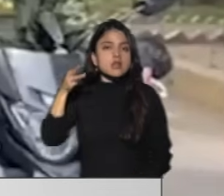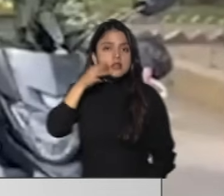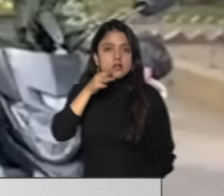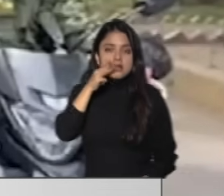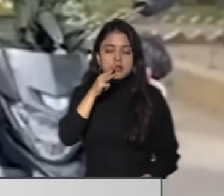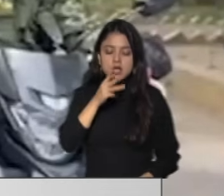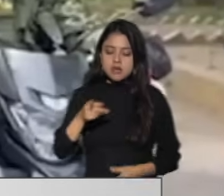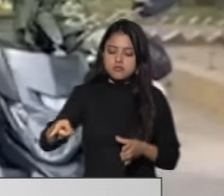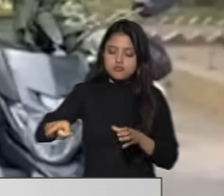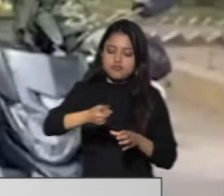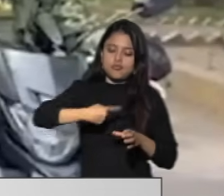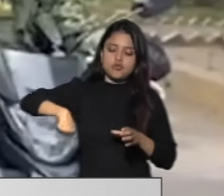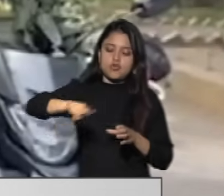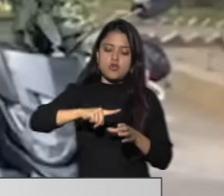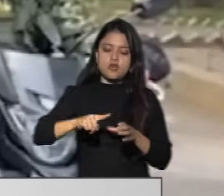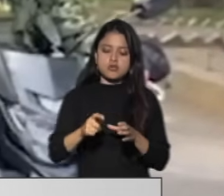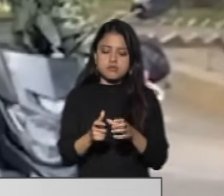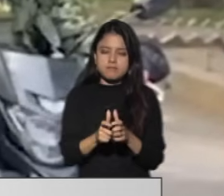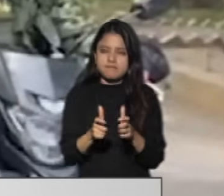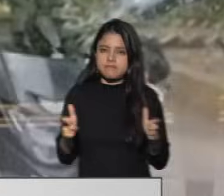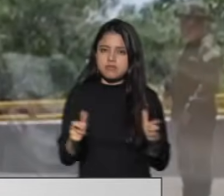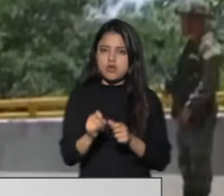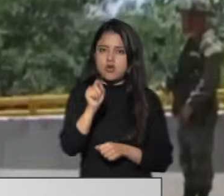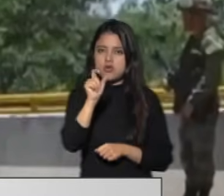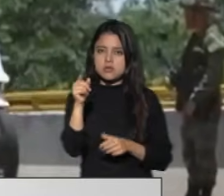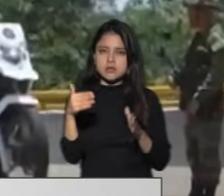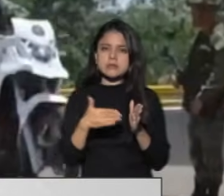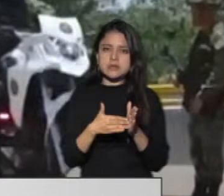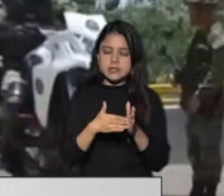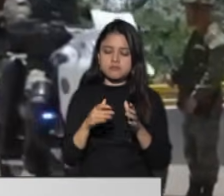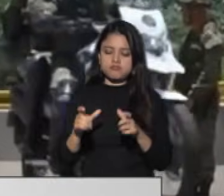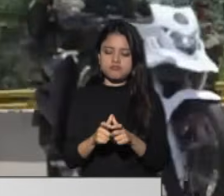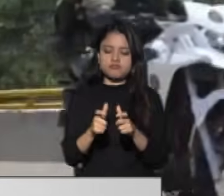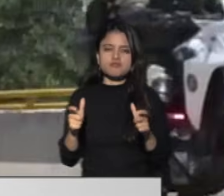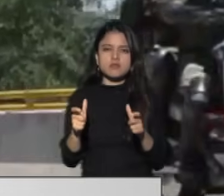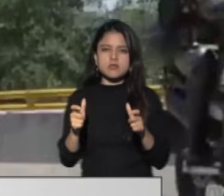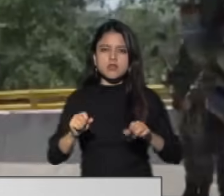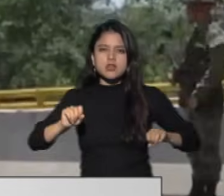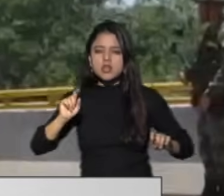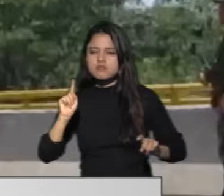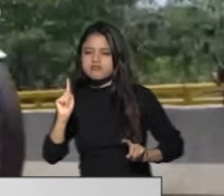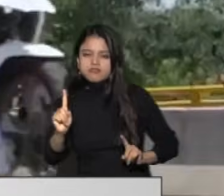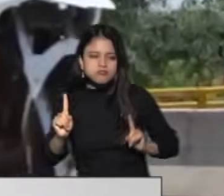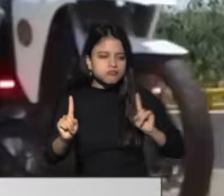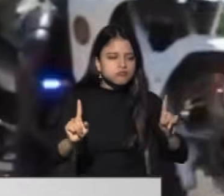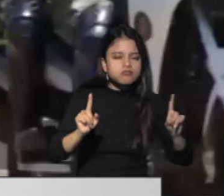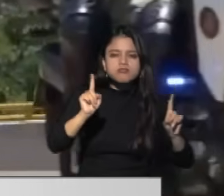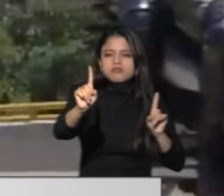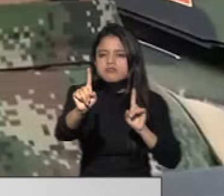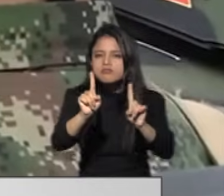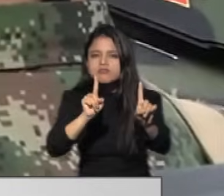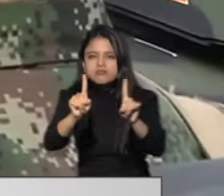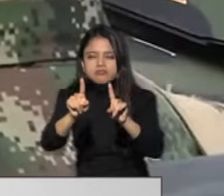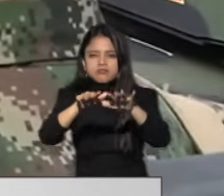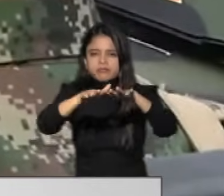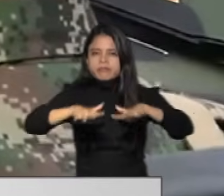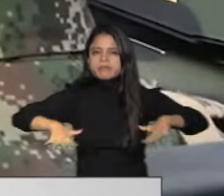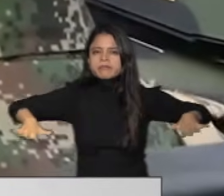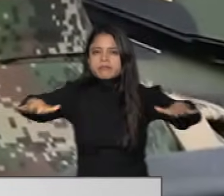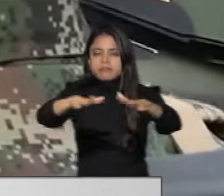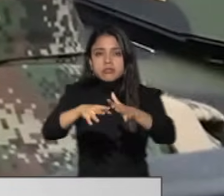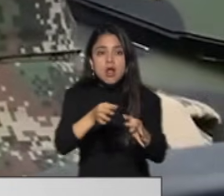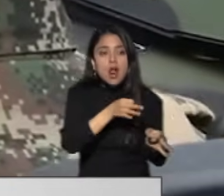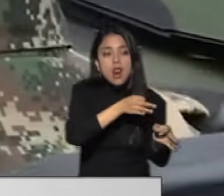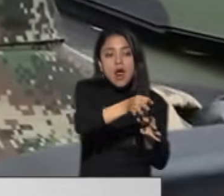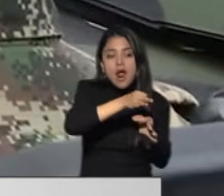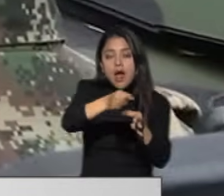sus hombres, más de 11.000 hombres desplegados a lo largo y ancho del departamento, 38 municipios